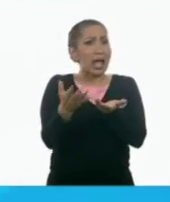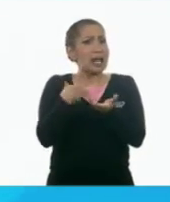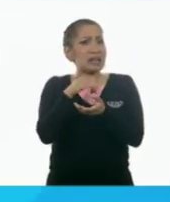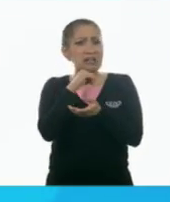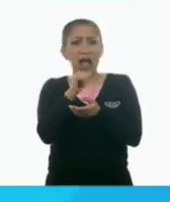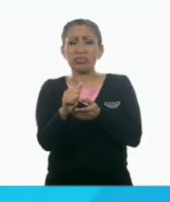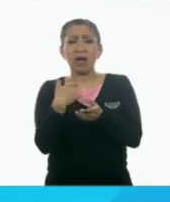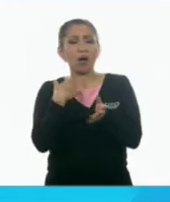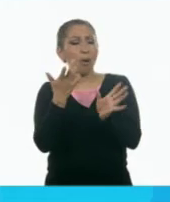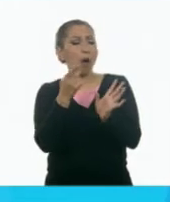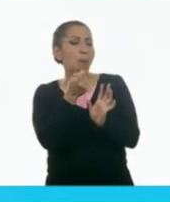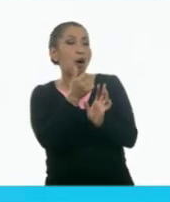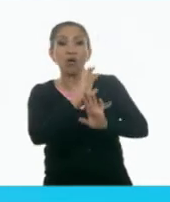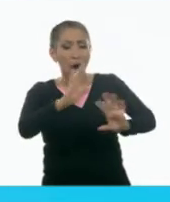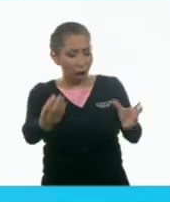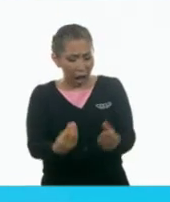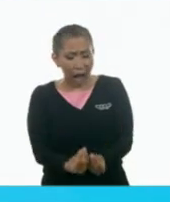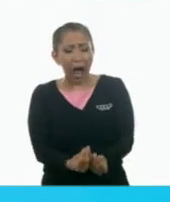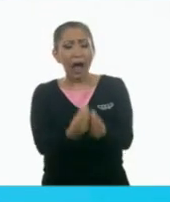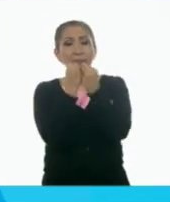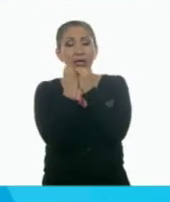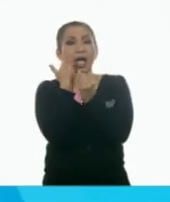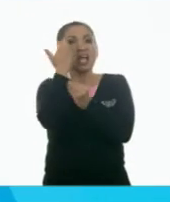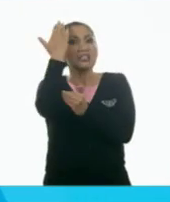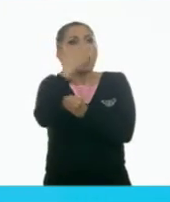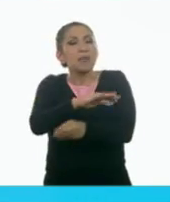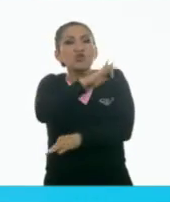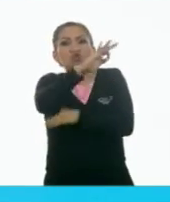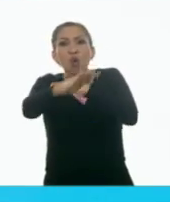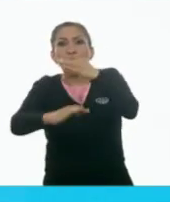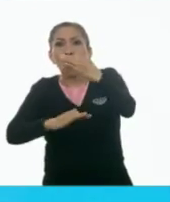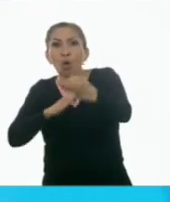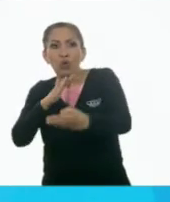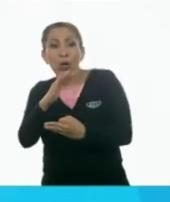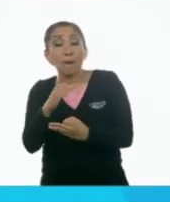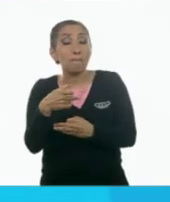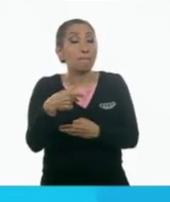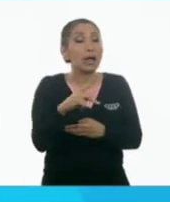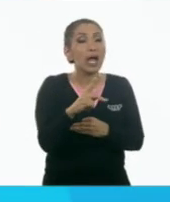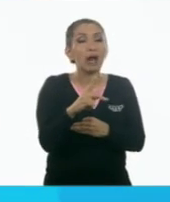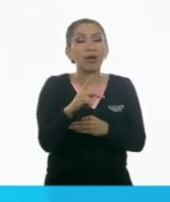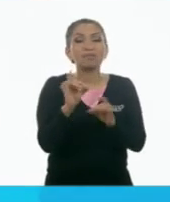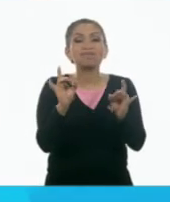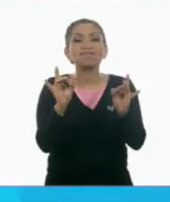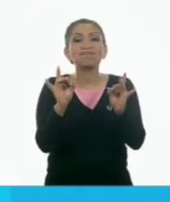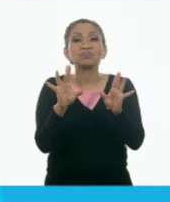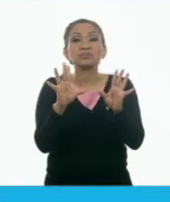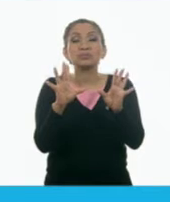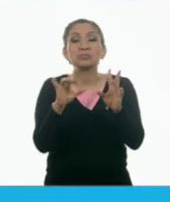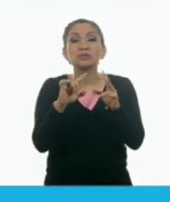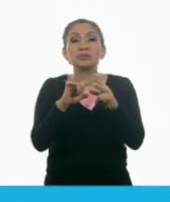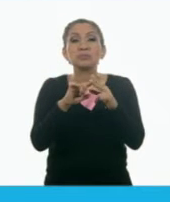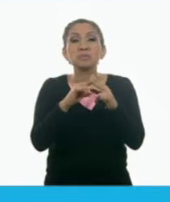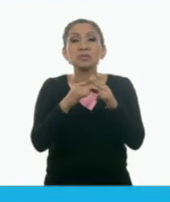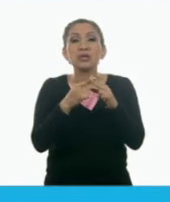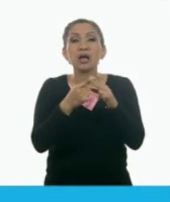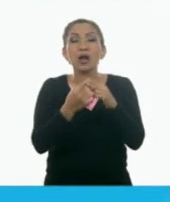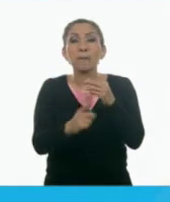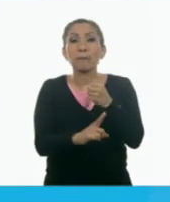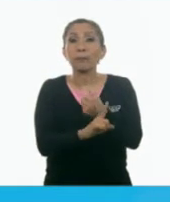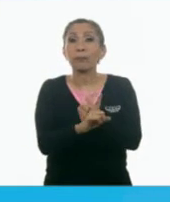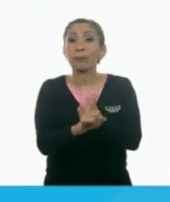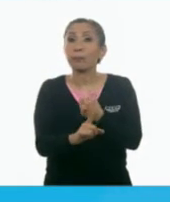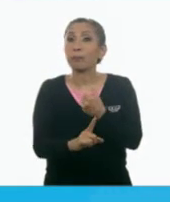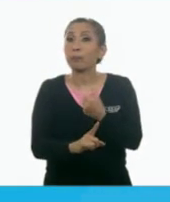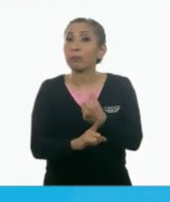era nada melindroso. Y quería saberlo todo. Pero las cosas entonces empezaron a ponerse